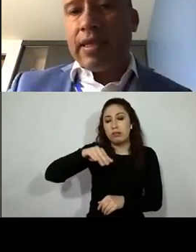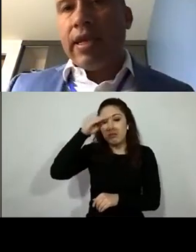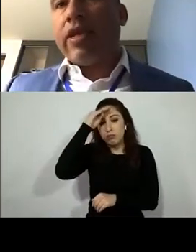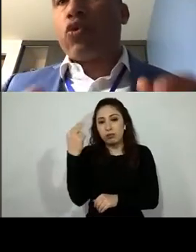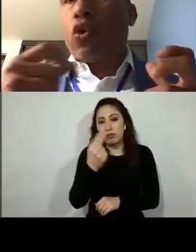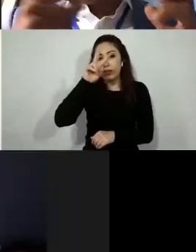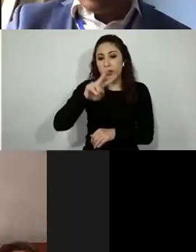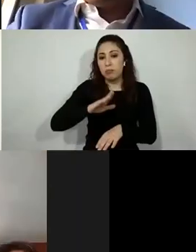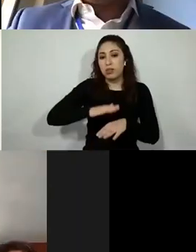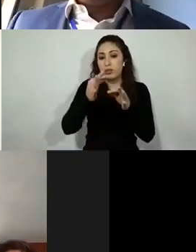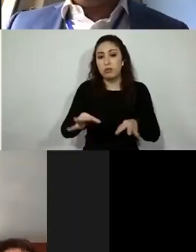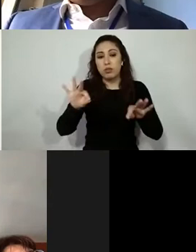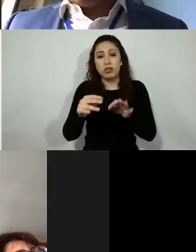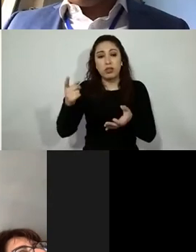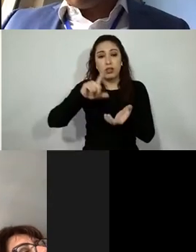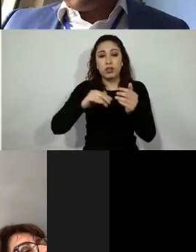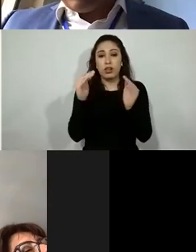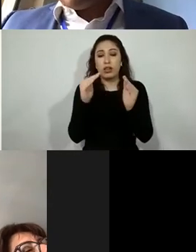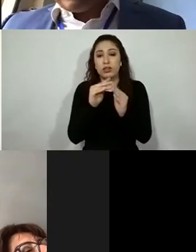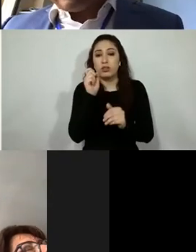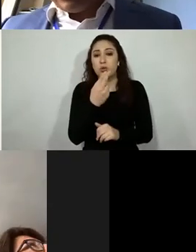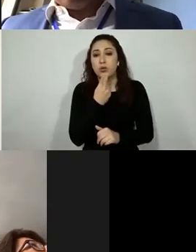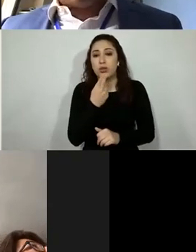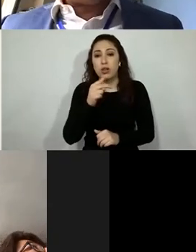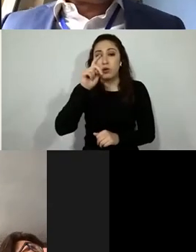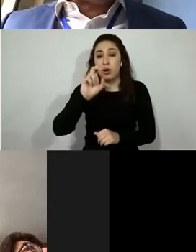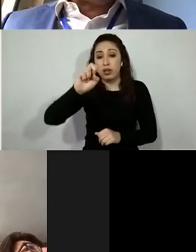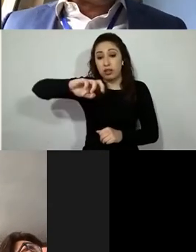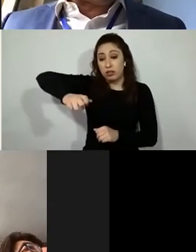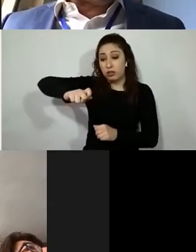casas, en sus hogares, que abran su llave y tengan agua,